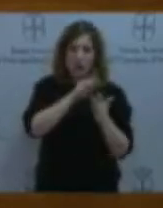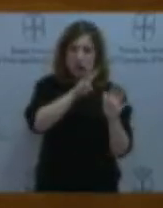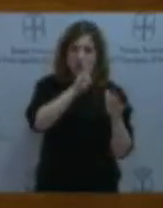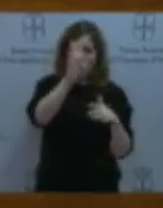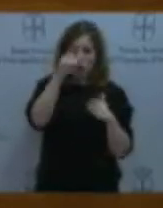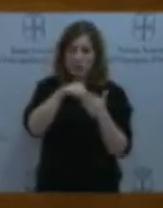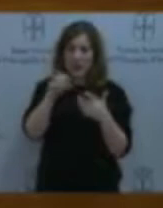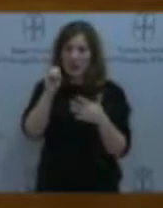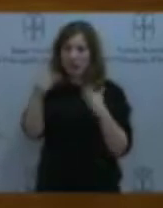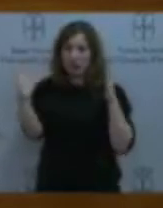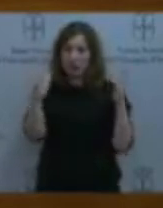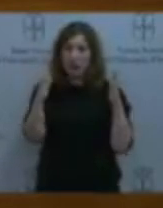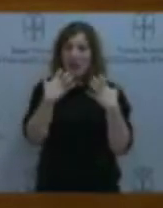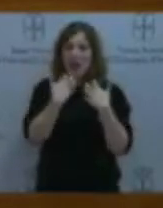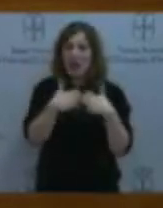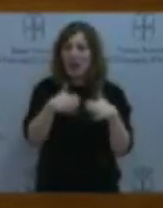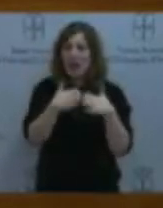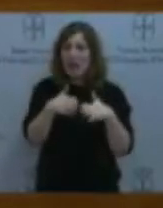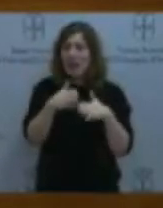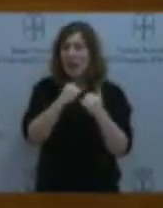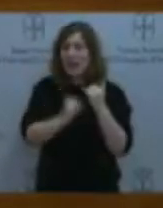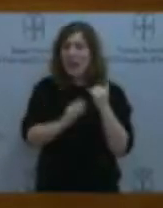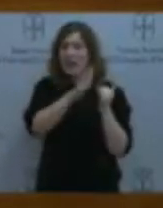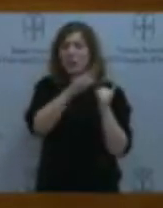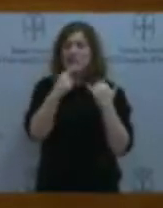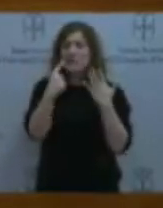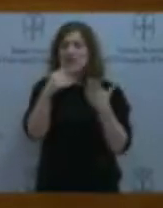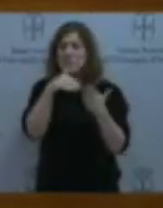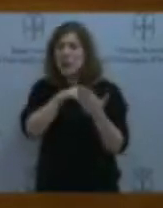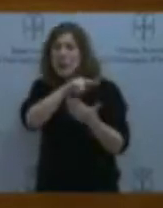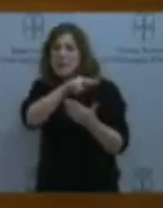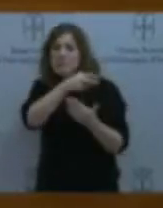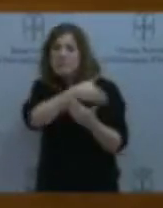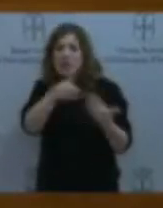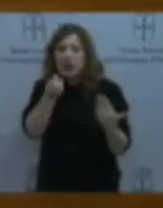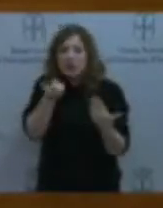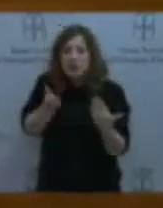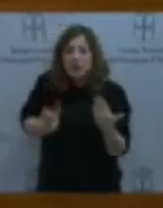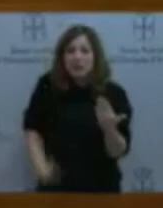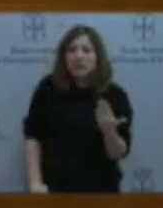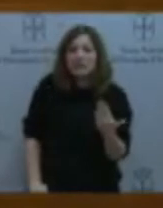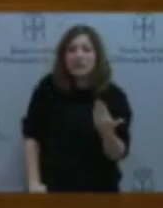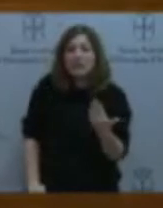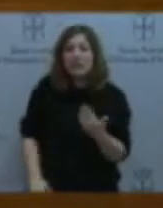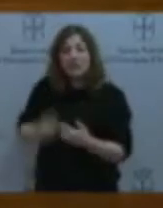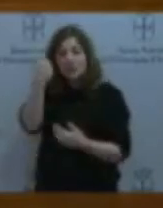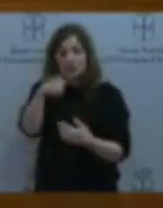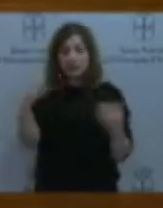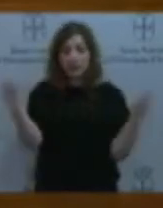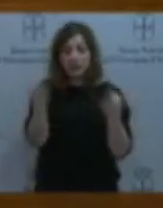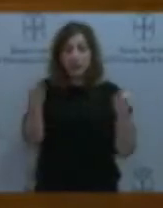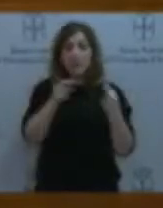eléctricas se metieron en el bolsillo 56.000 millones. ¿Sabe qué pasó con los precios de la electricidad y del gas? Subieron